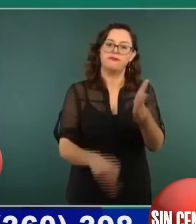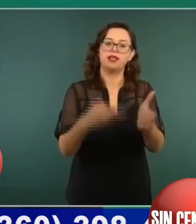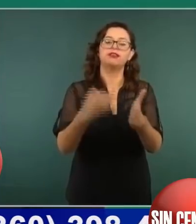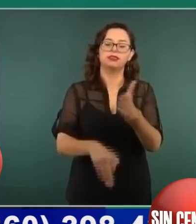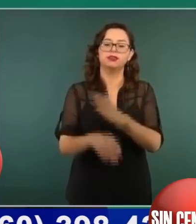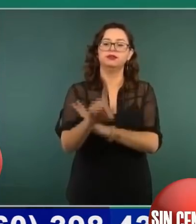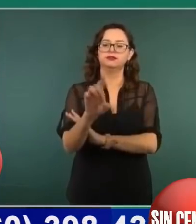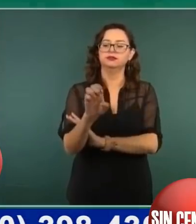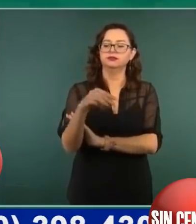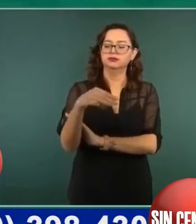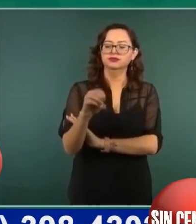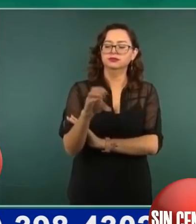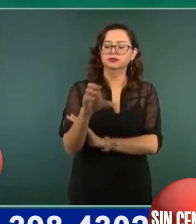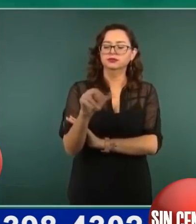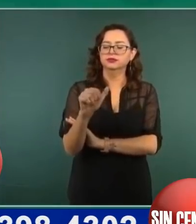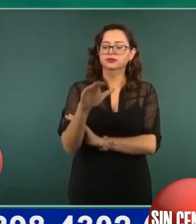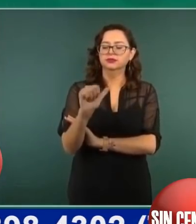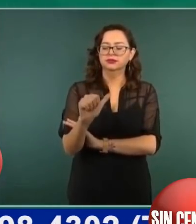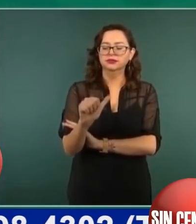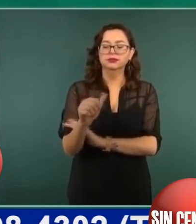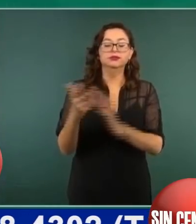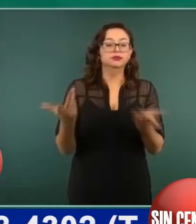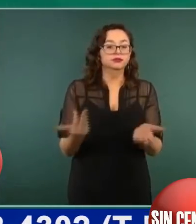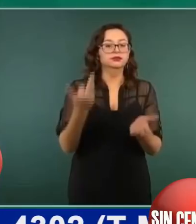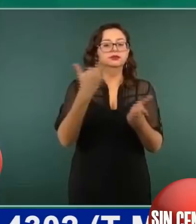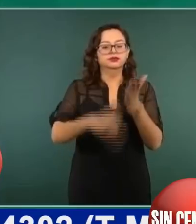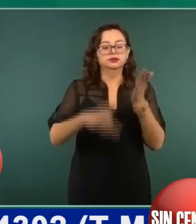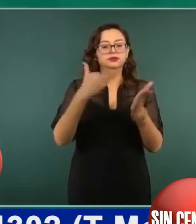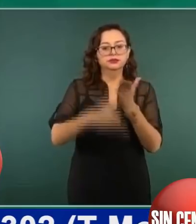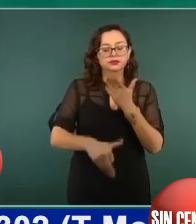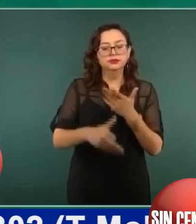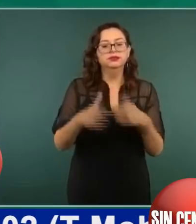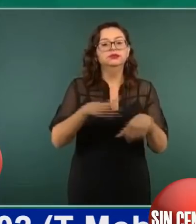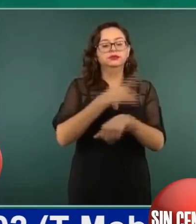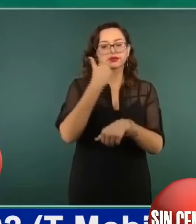Porque cuando no hay democracia, el